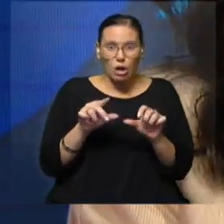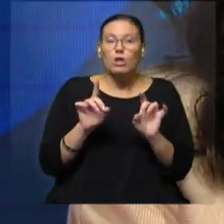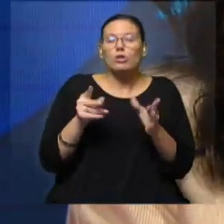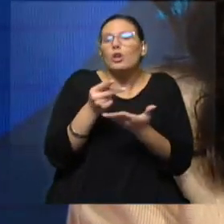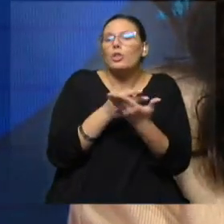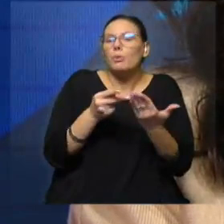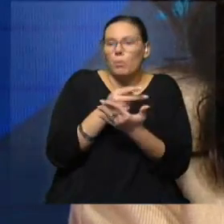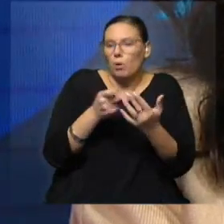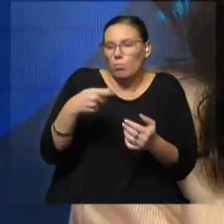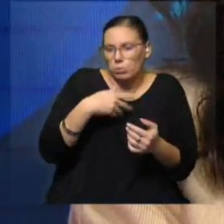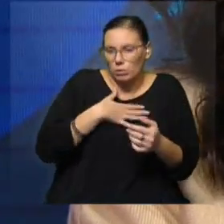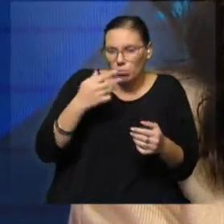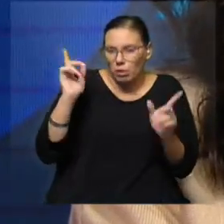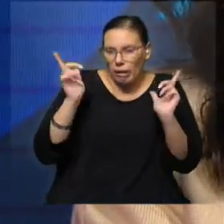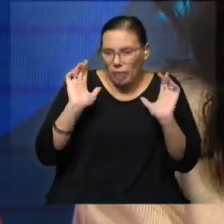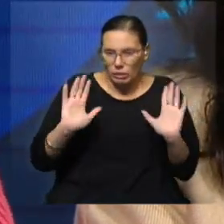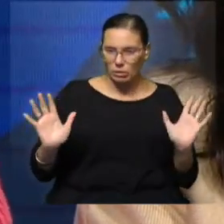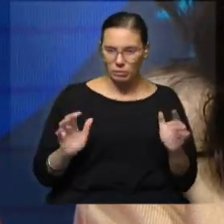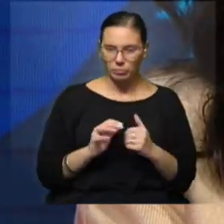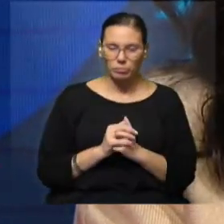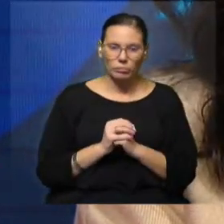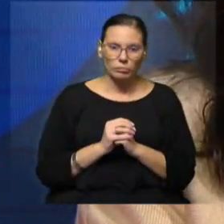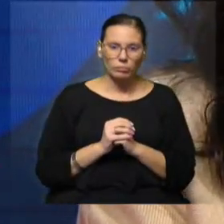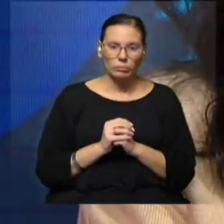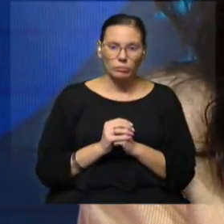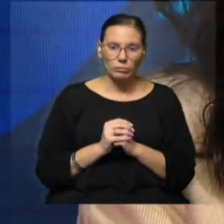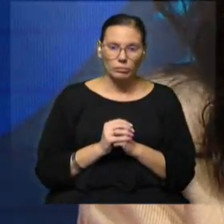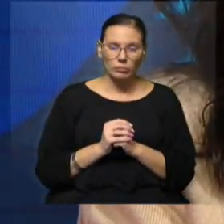dibujos propios, por diversión propia. Pero